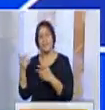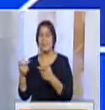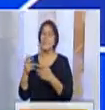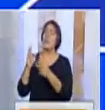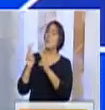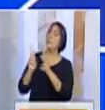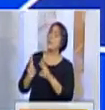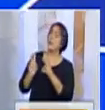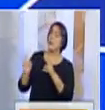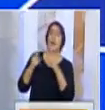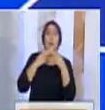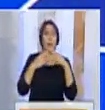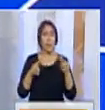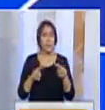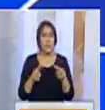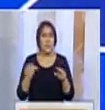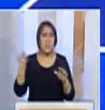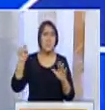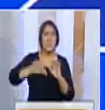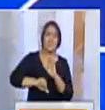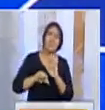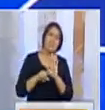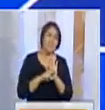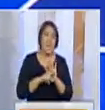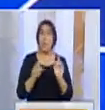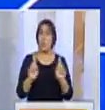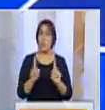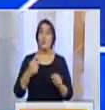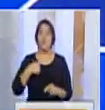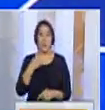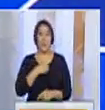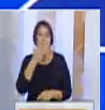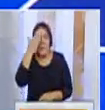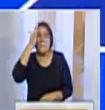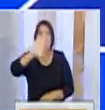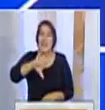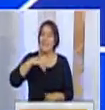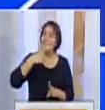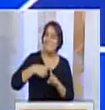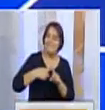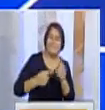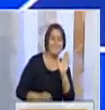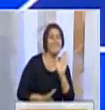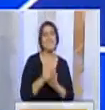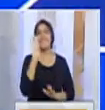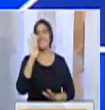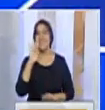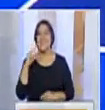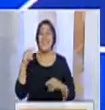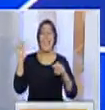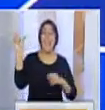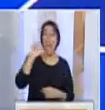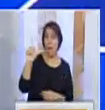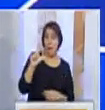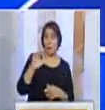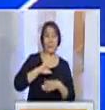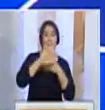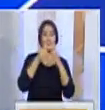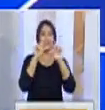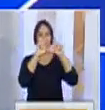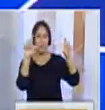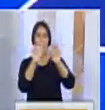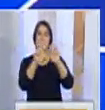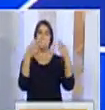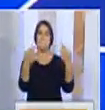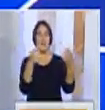negativo. Yo mañana quiero que las noticias sean positivas y que el día lunes todos los titulares digan, las elecciones en Guatemala fueron